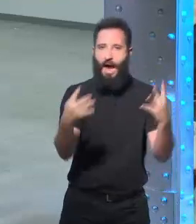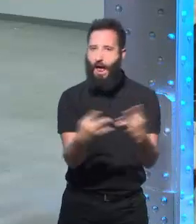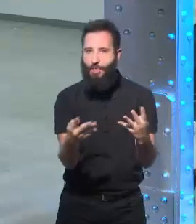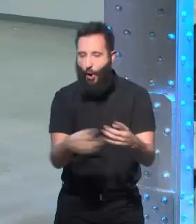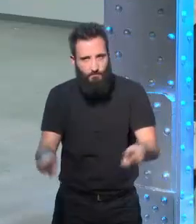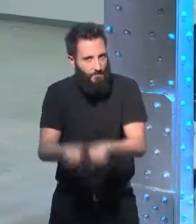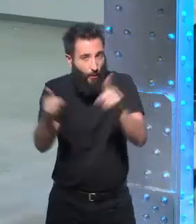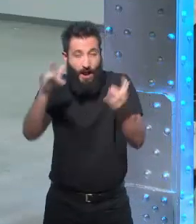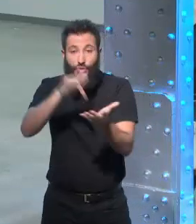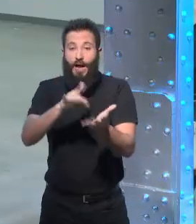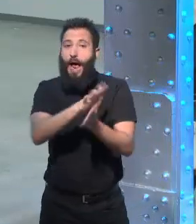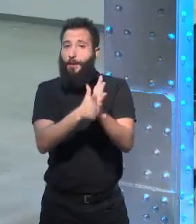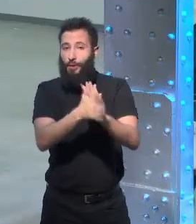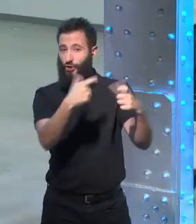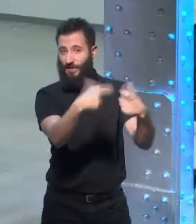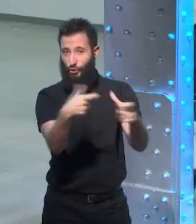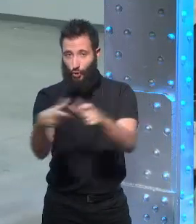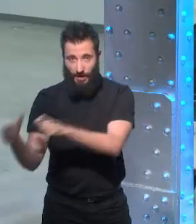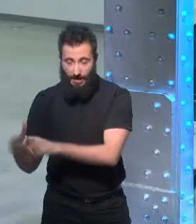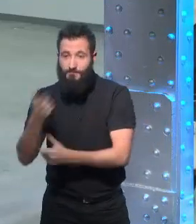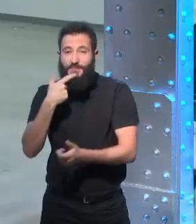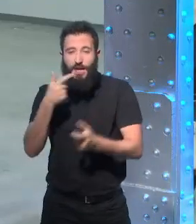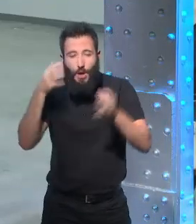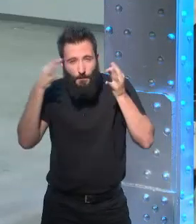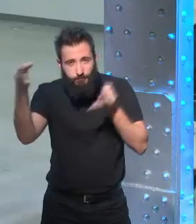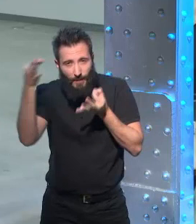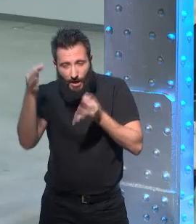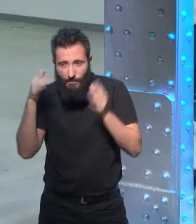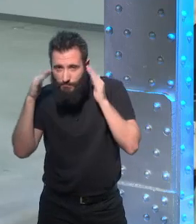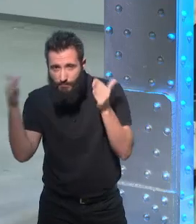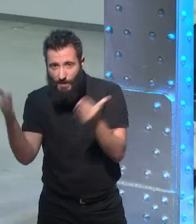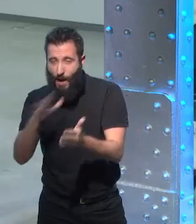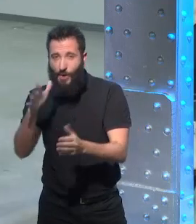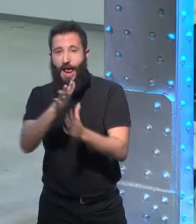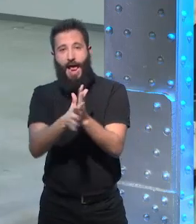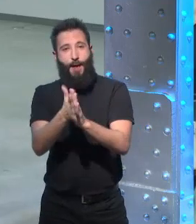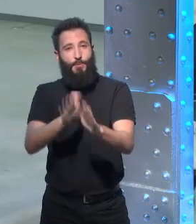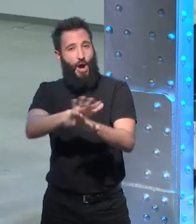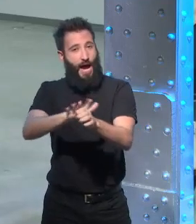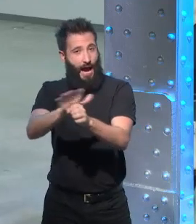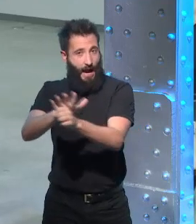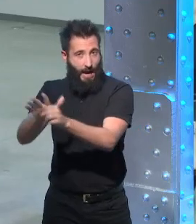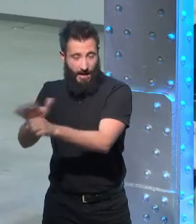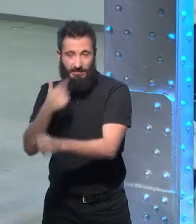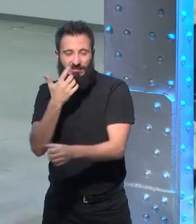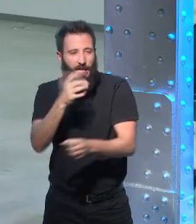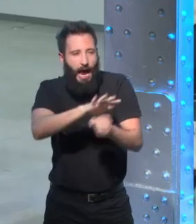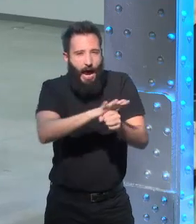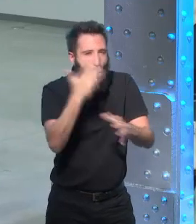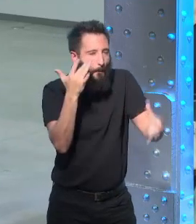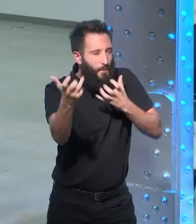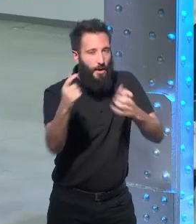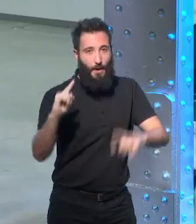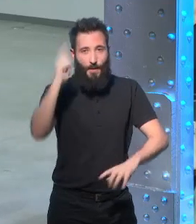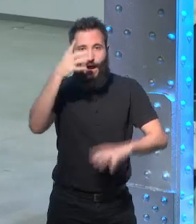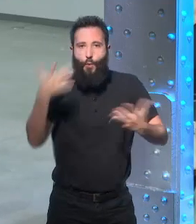Esto en cuanto a los sectores. De manera más concreta, hablando de áreas, si hay un área que destaca es